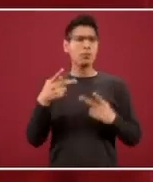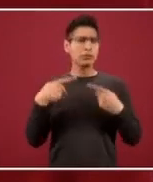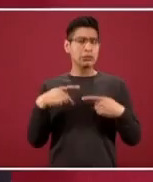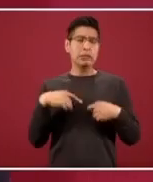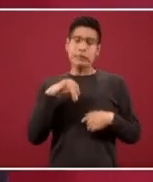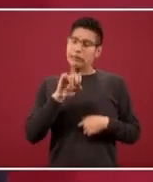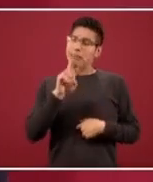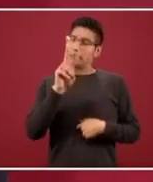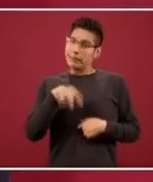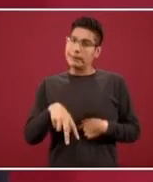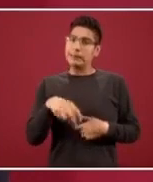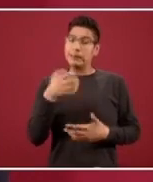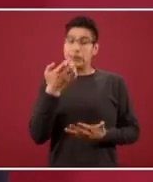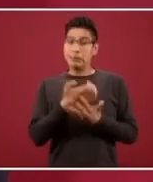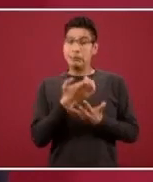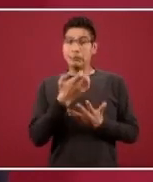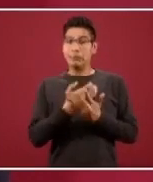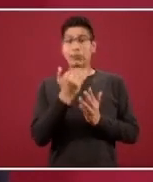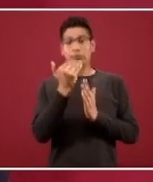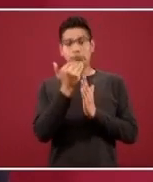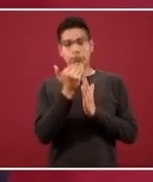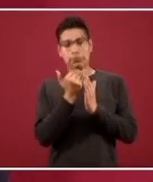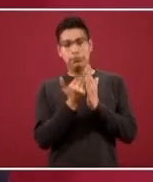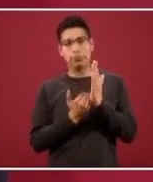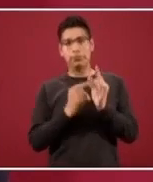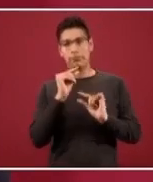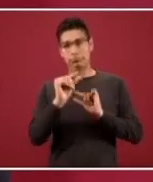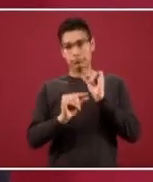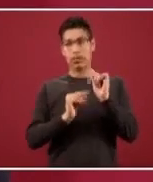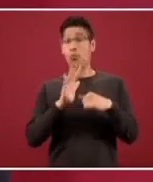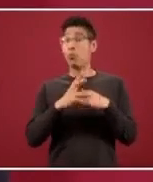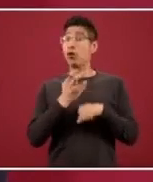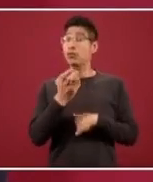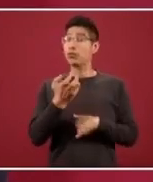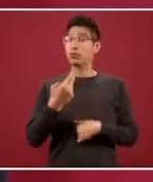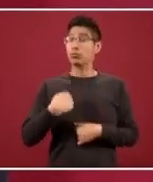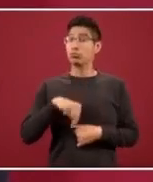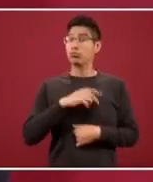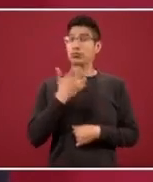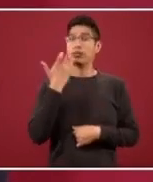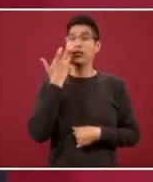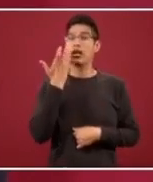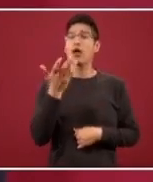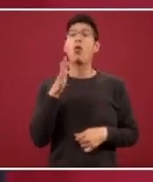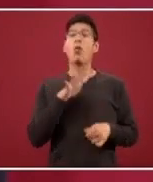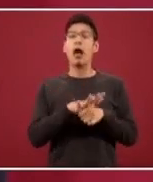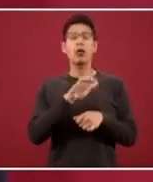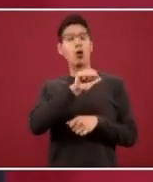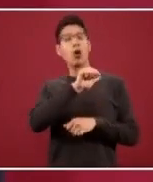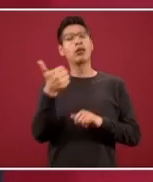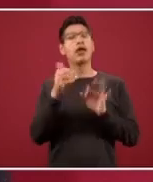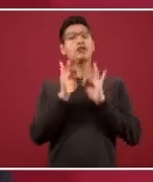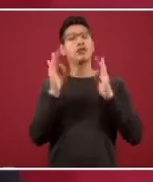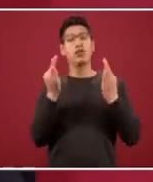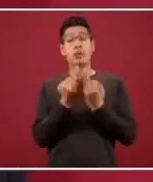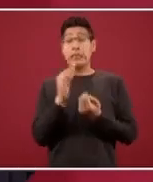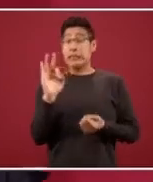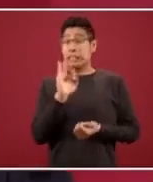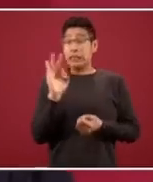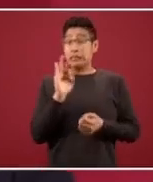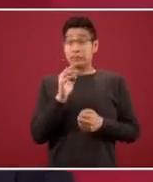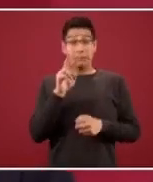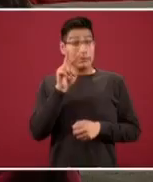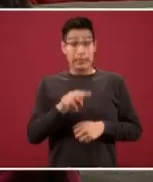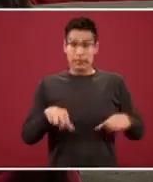Por eso también el buscar otras alternativas que no sean el paro